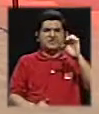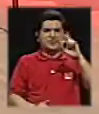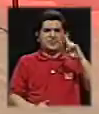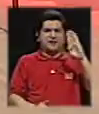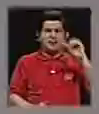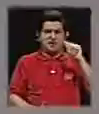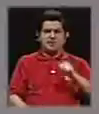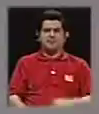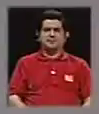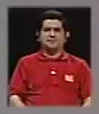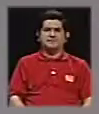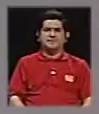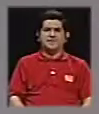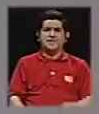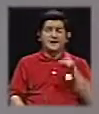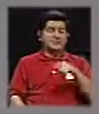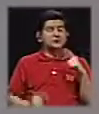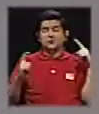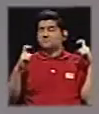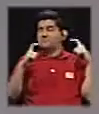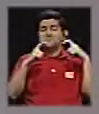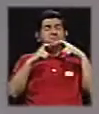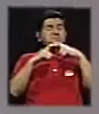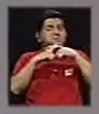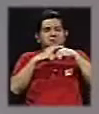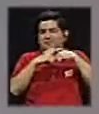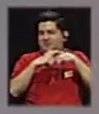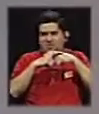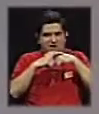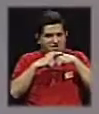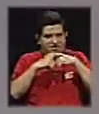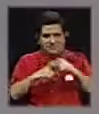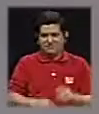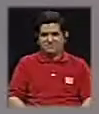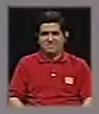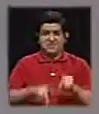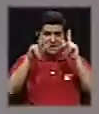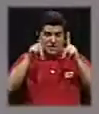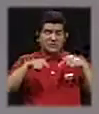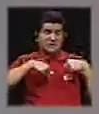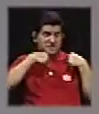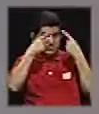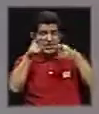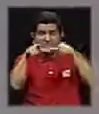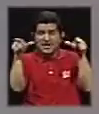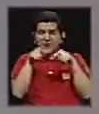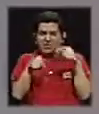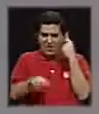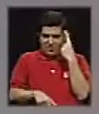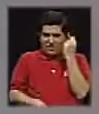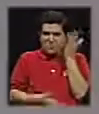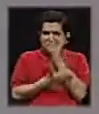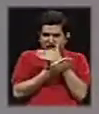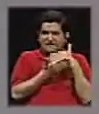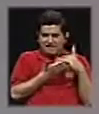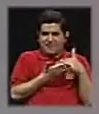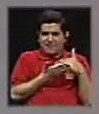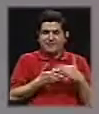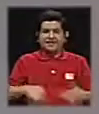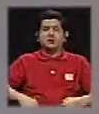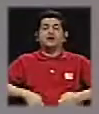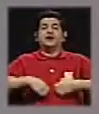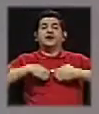Es muy complicado, en realidad. Cuando la gente vaya a Térrava, entenderá una cosa.